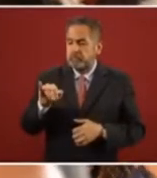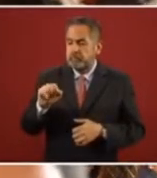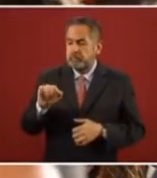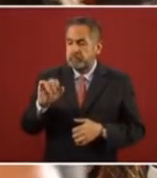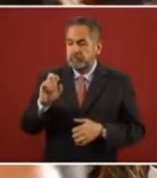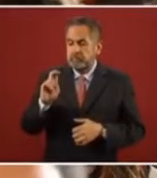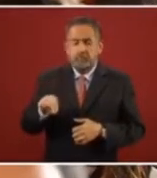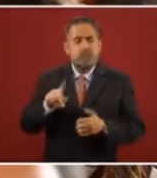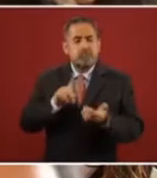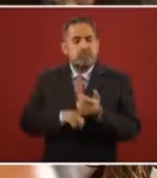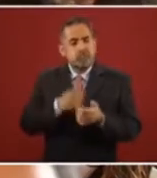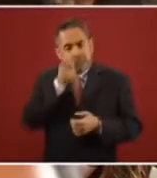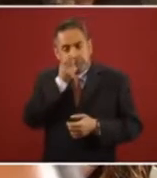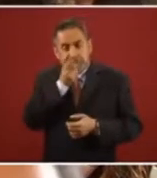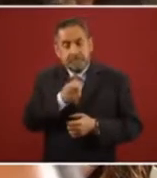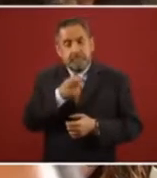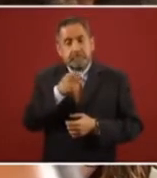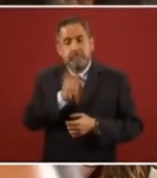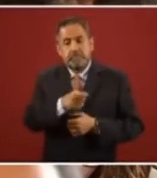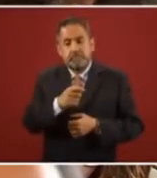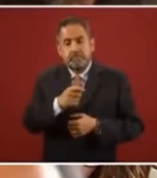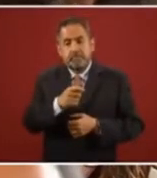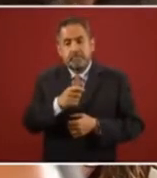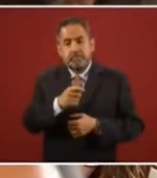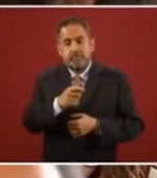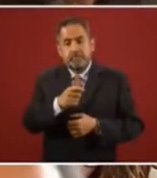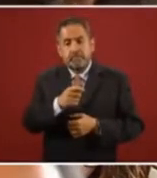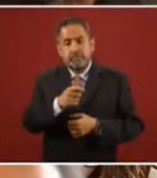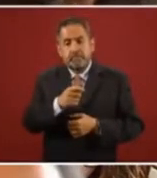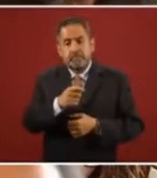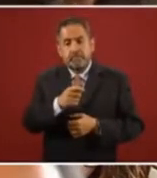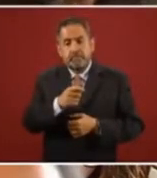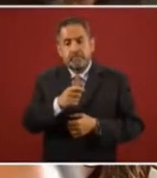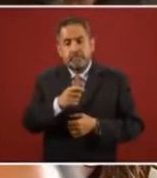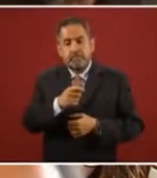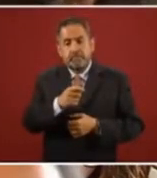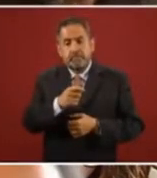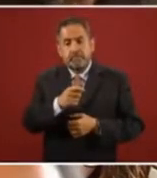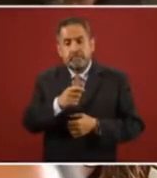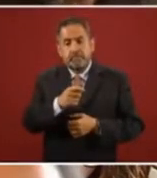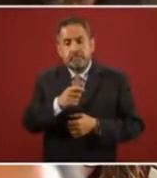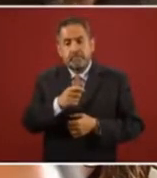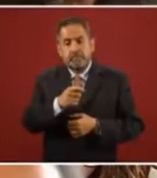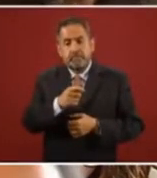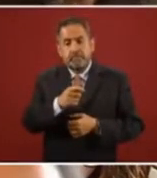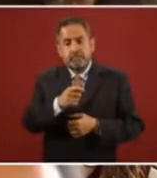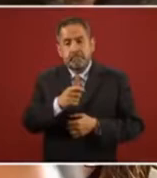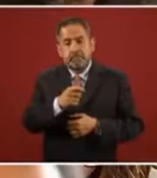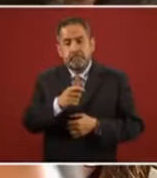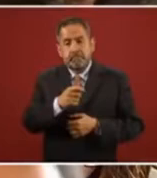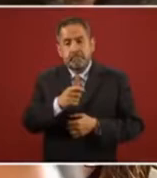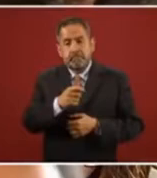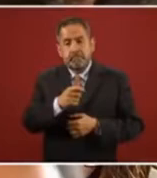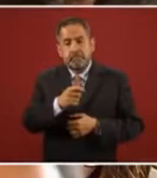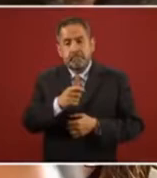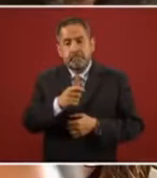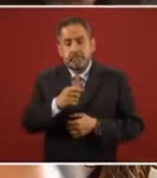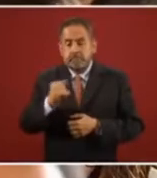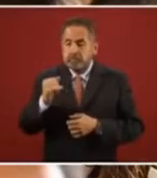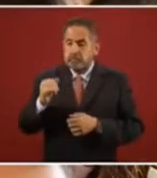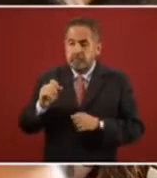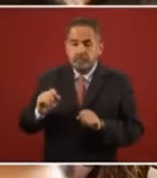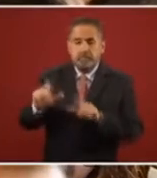criticando esta imagen de este continente en miches